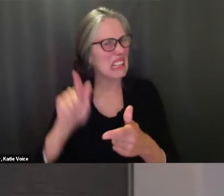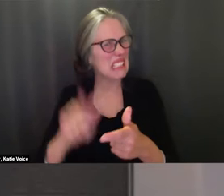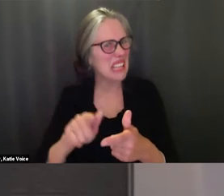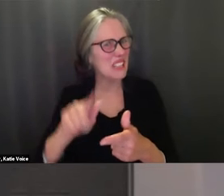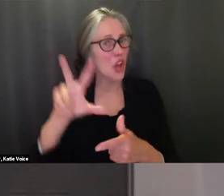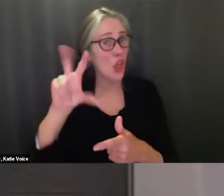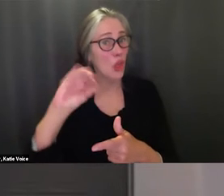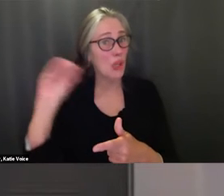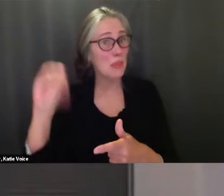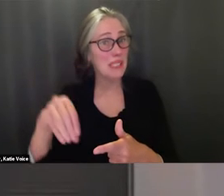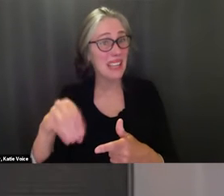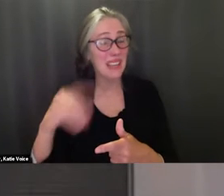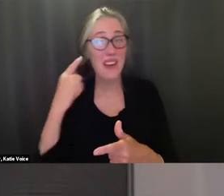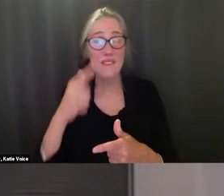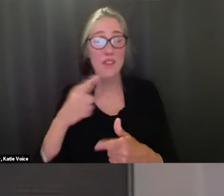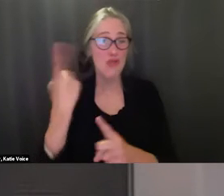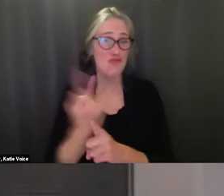tenemos que estar